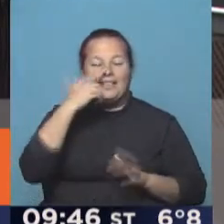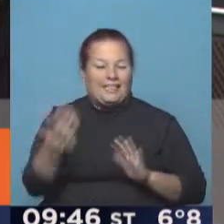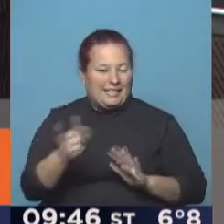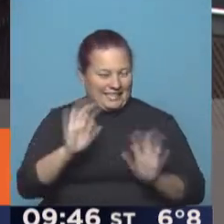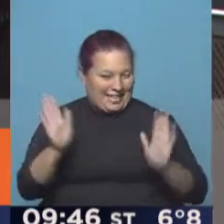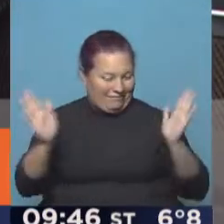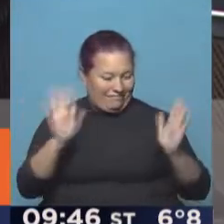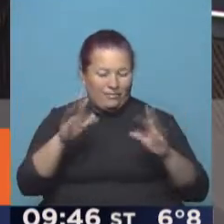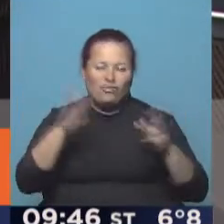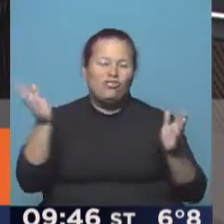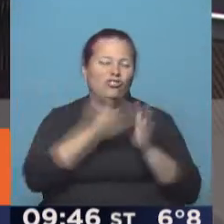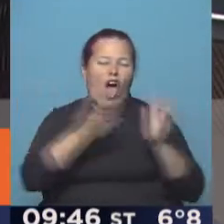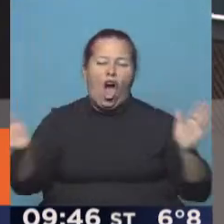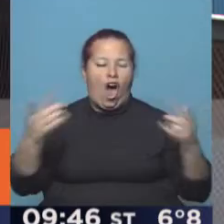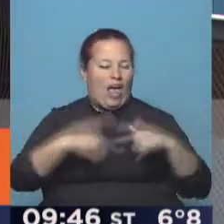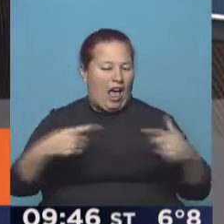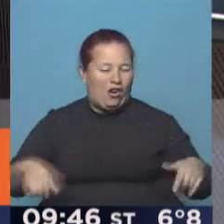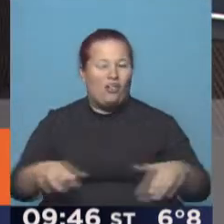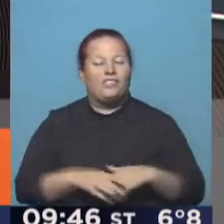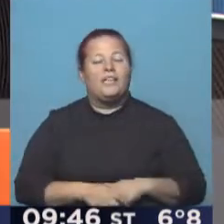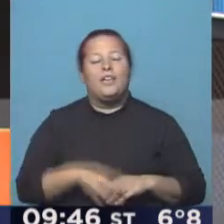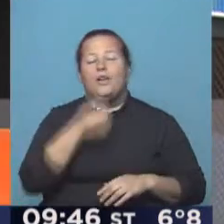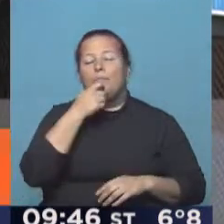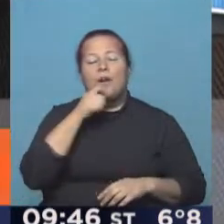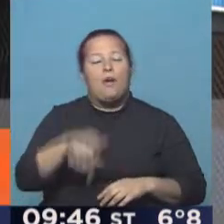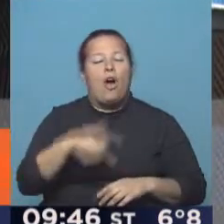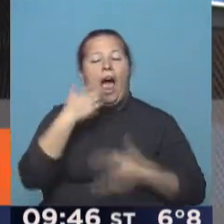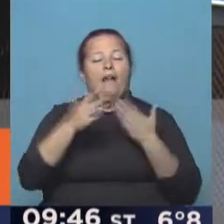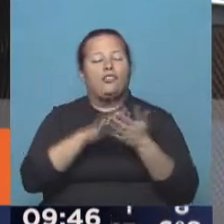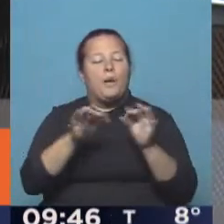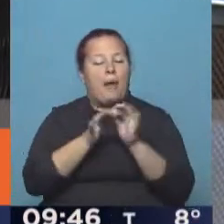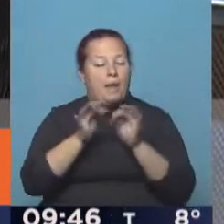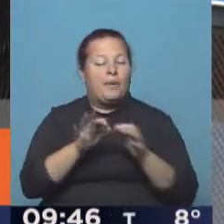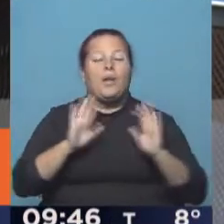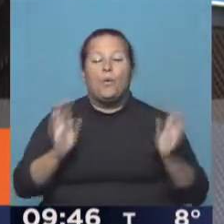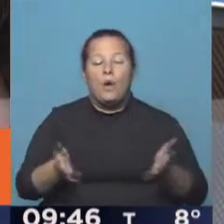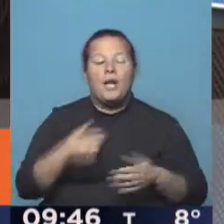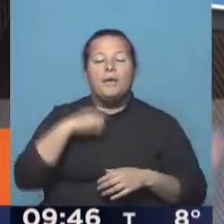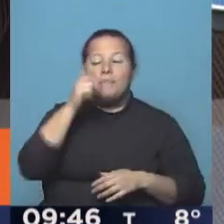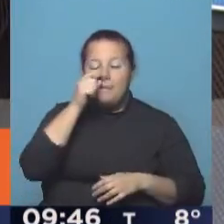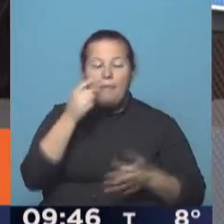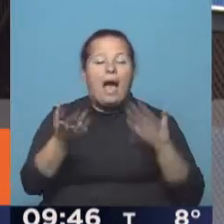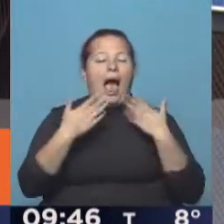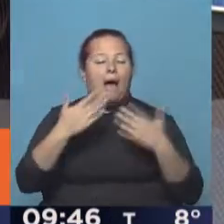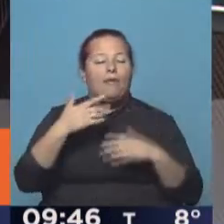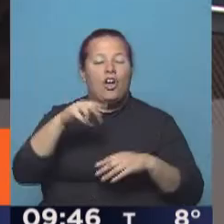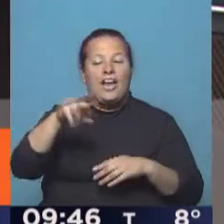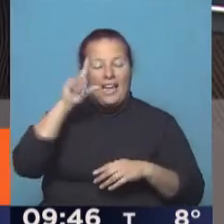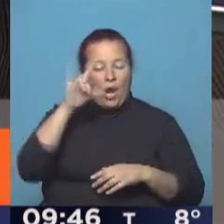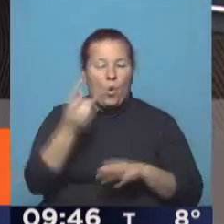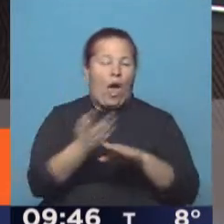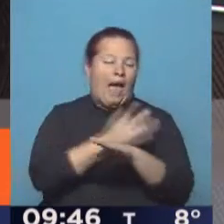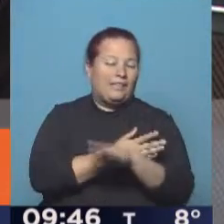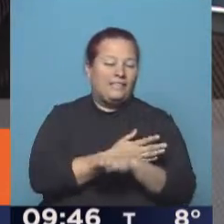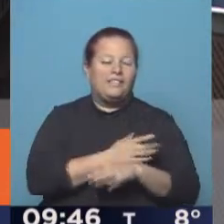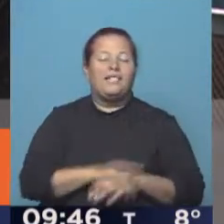76, con todo lo que eso implicó, ¿no? Hoy, por ejemplo, se nombró Malvinas. Bueno, mi padre habló con Nehru previamente